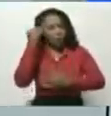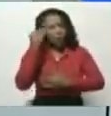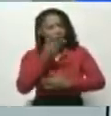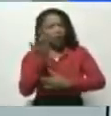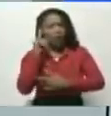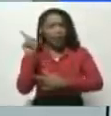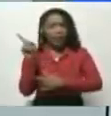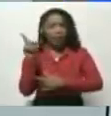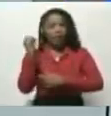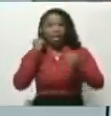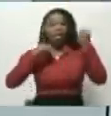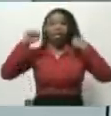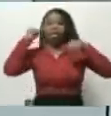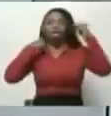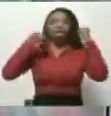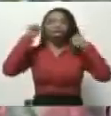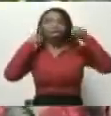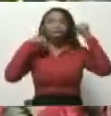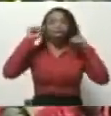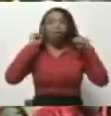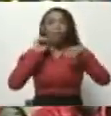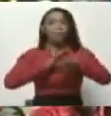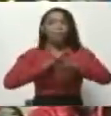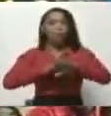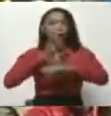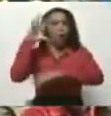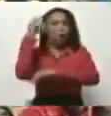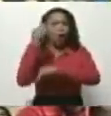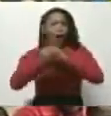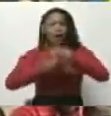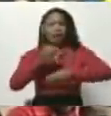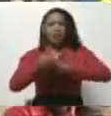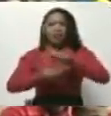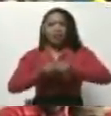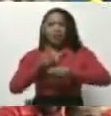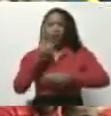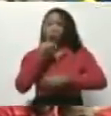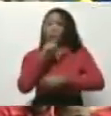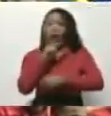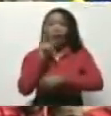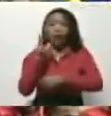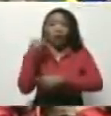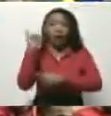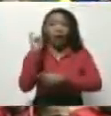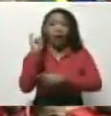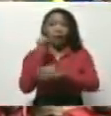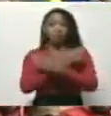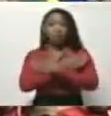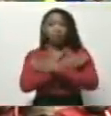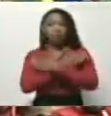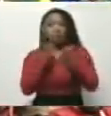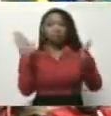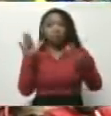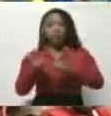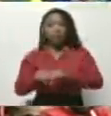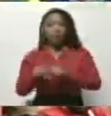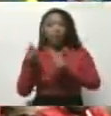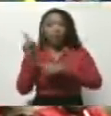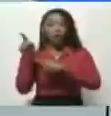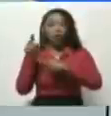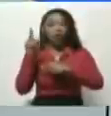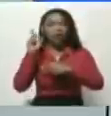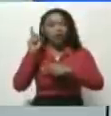su desesperación por lograr los hidrocarburos que no tienen, están ahora entregados al fracking. El fracking